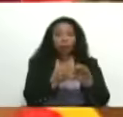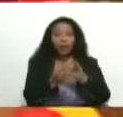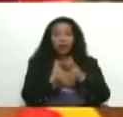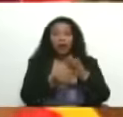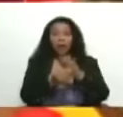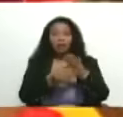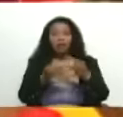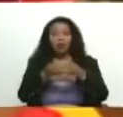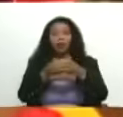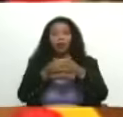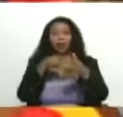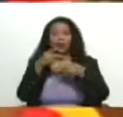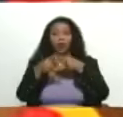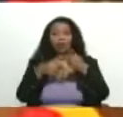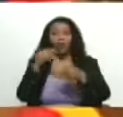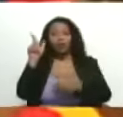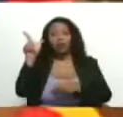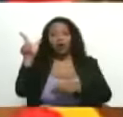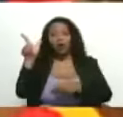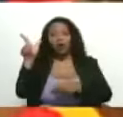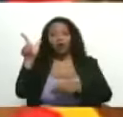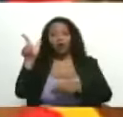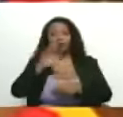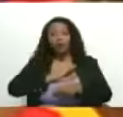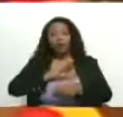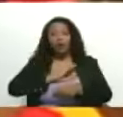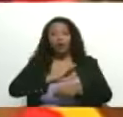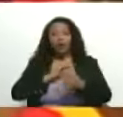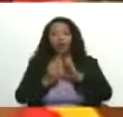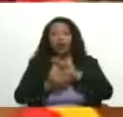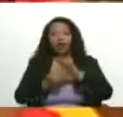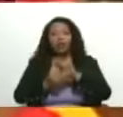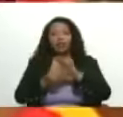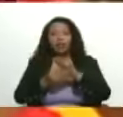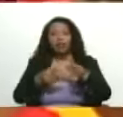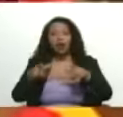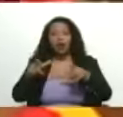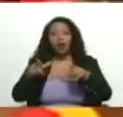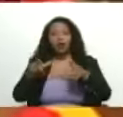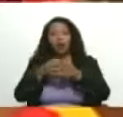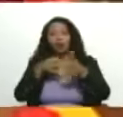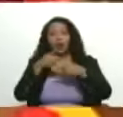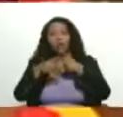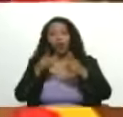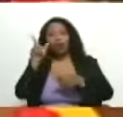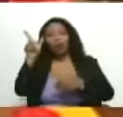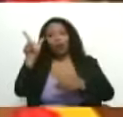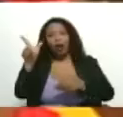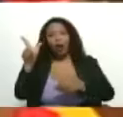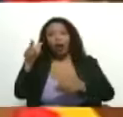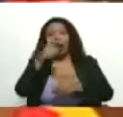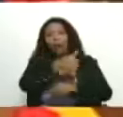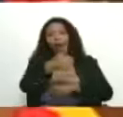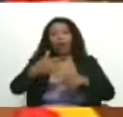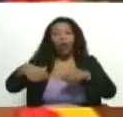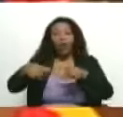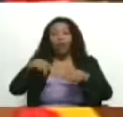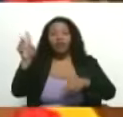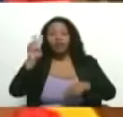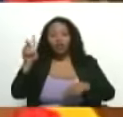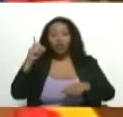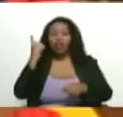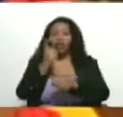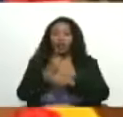nuestro partido, donde están nuestras bases del partido, y en cada rincón de Venezuela hay que garantizar la paz. Si garantizamos la paz